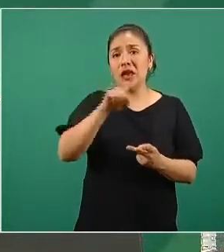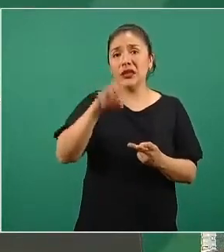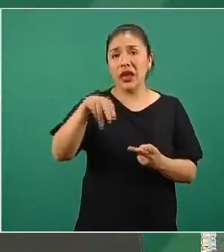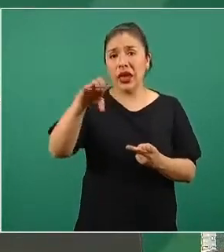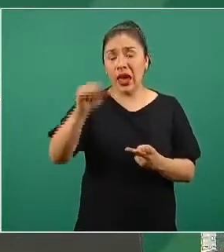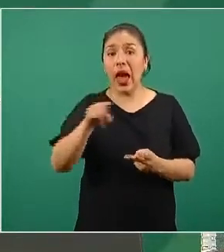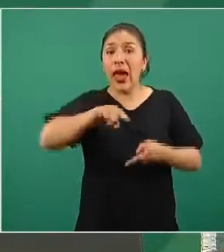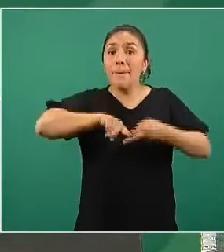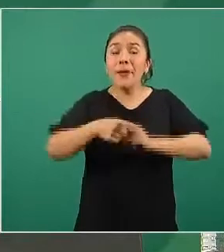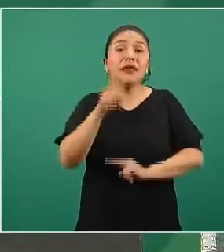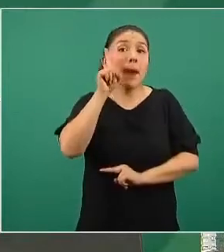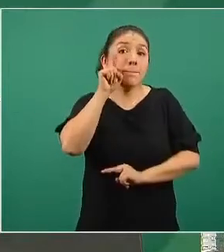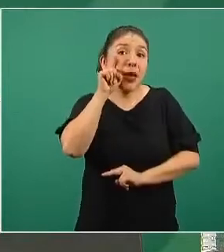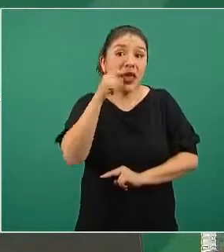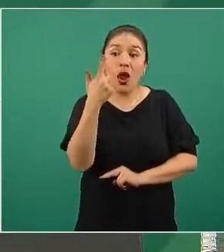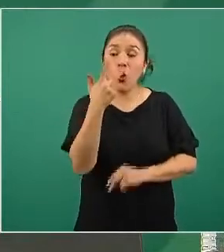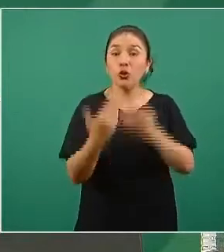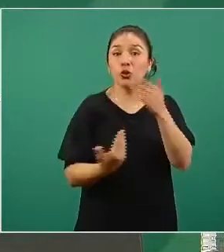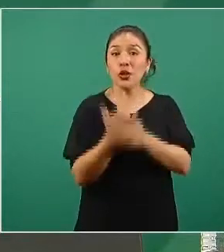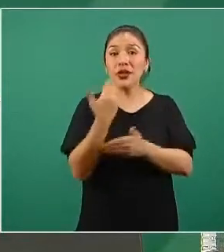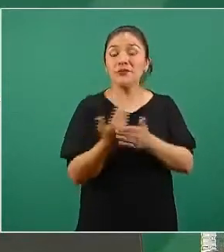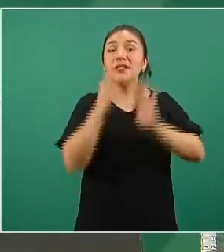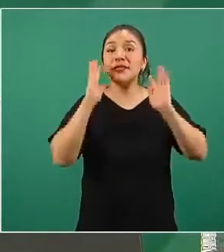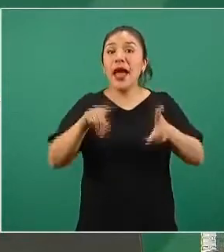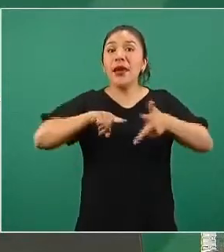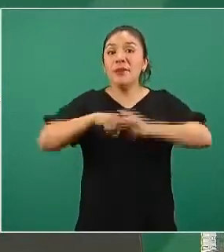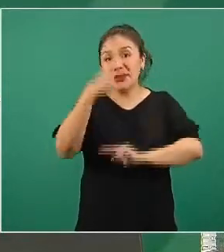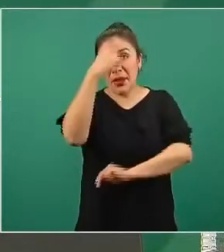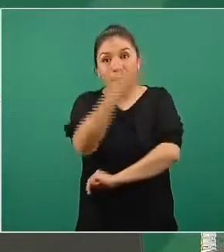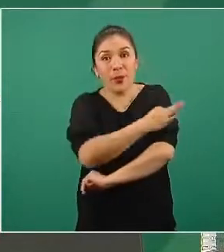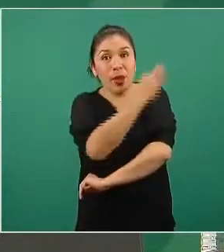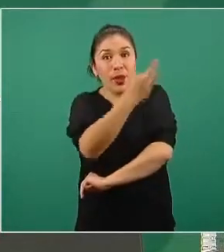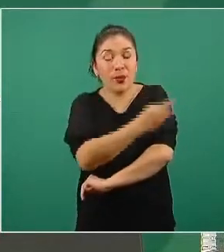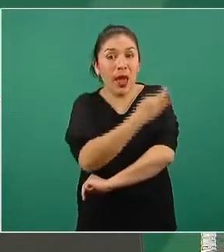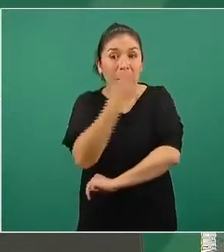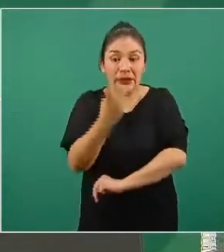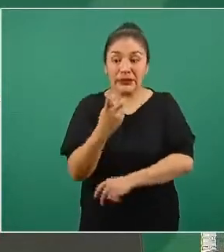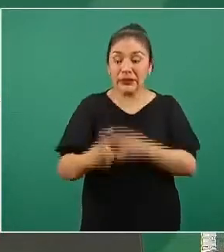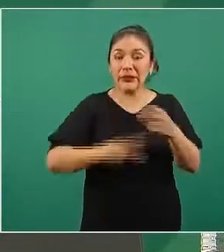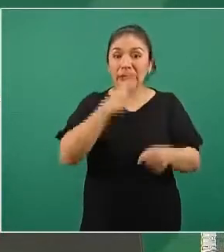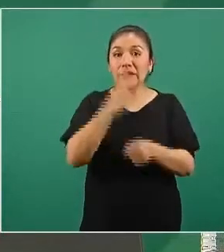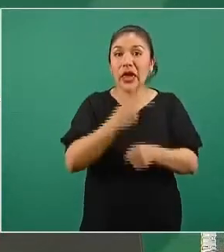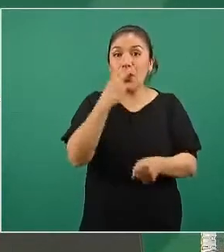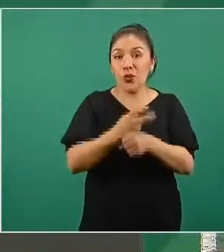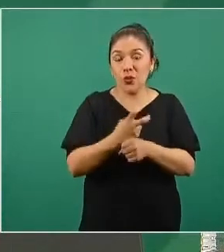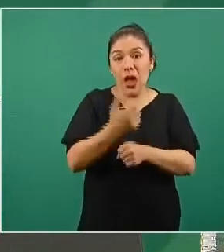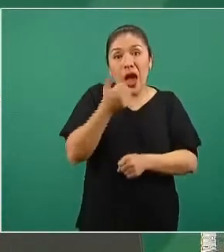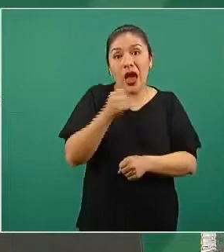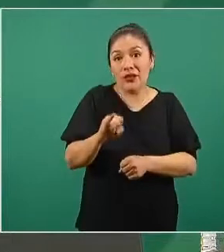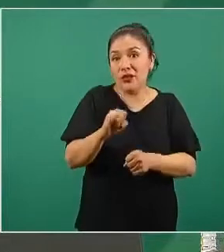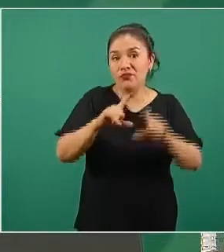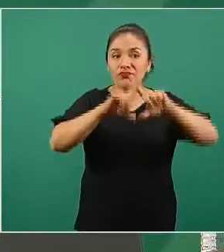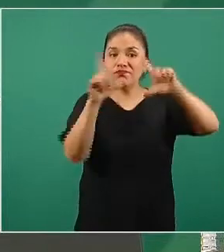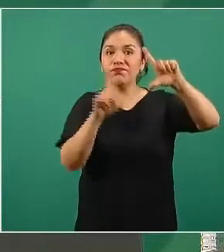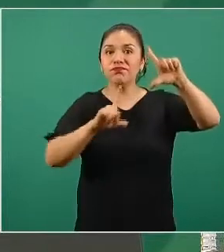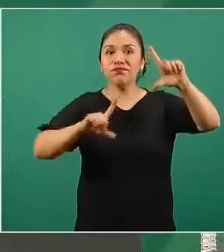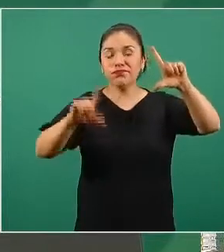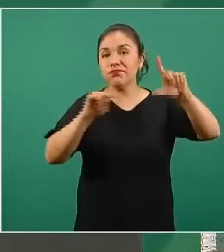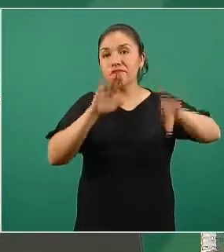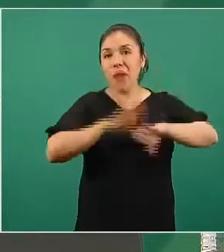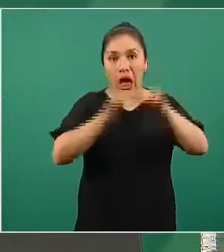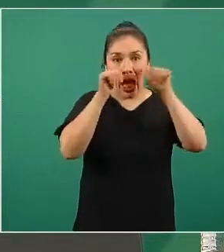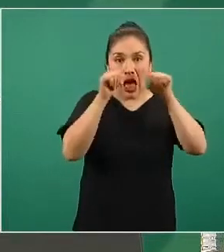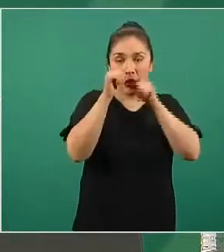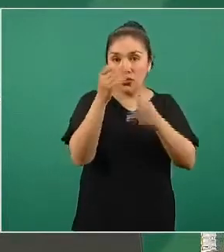que a partir de mañana a las 8 de la mañana se empezará a aplicar esta segunda en todo el territorio nacional.